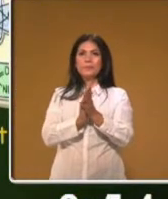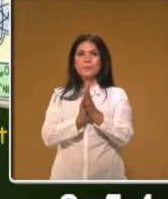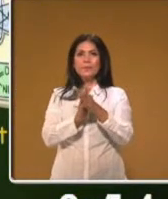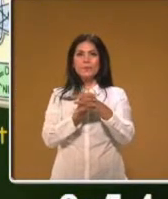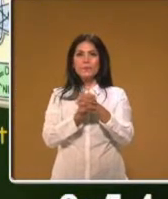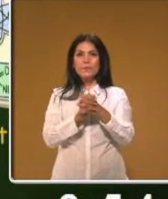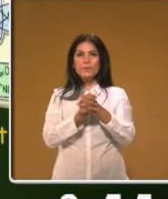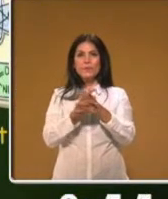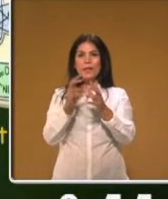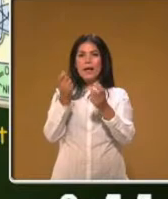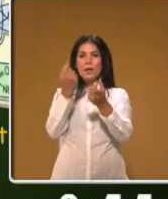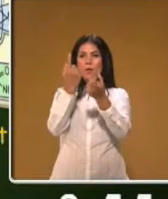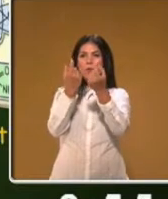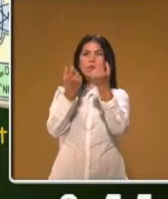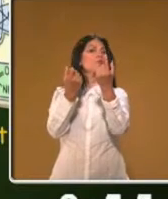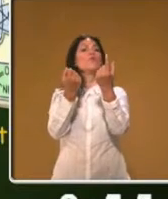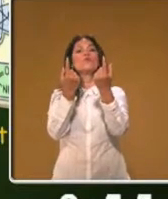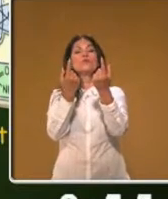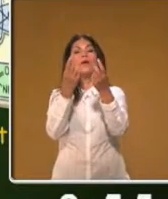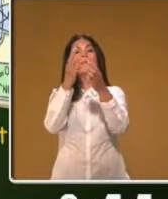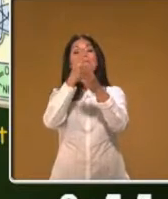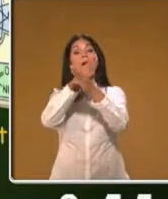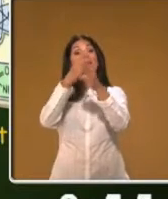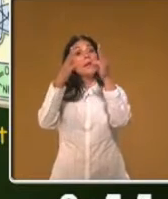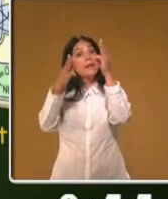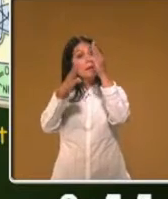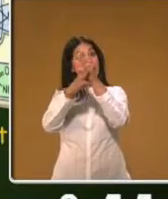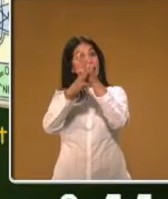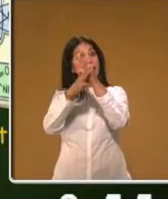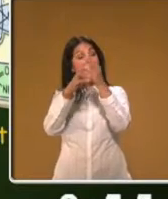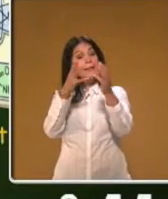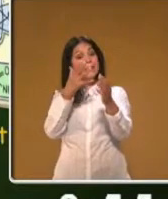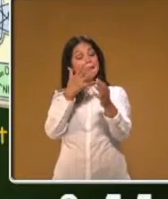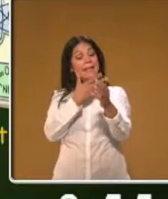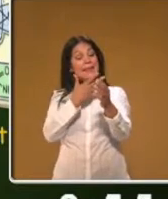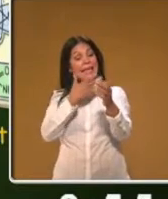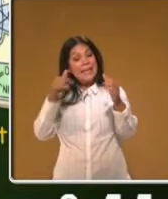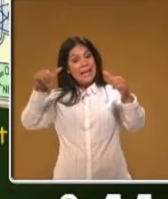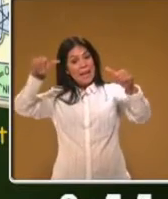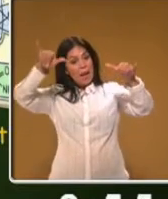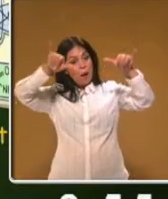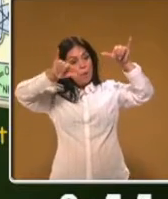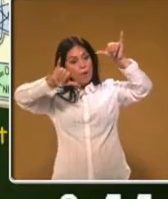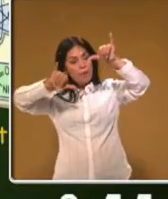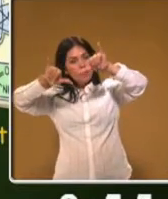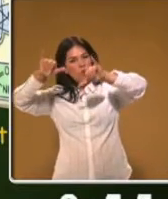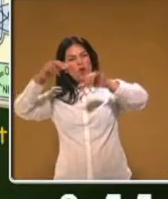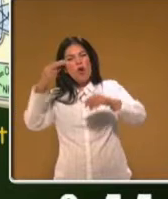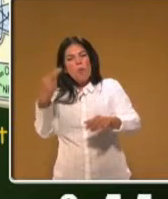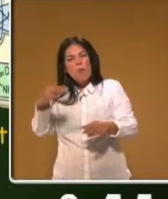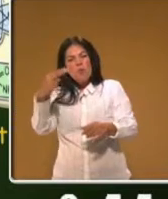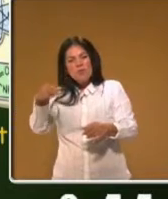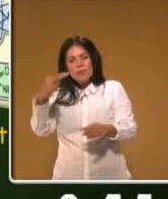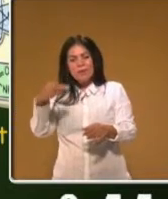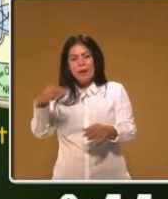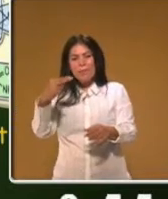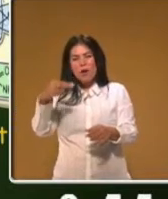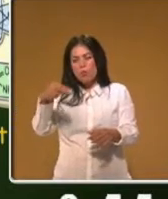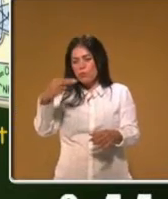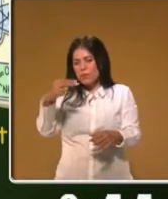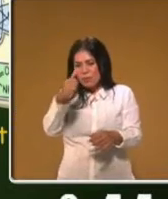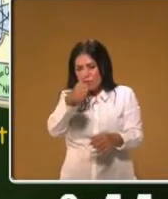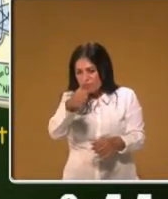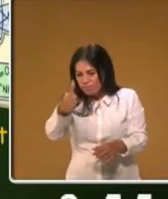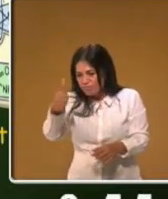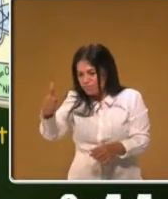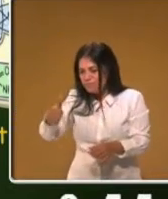algunos materiales y podemos dibujar uno o dos ahí en casa para que tengamos esa conexión ya con algún instrumento de laboratorio de química.